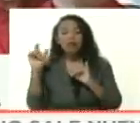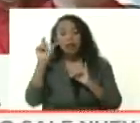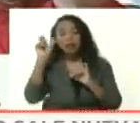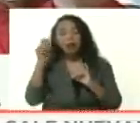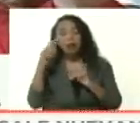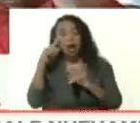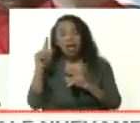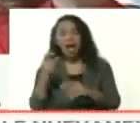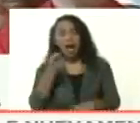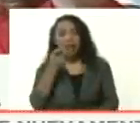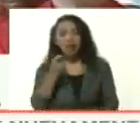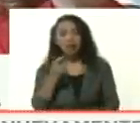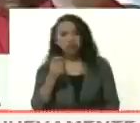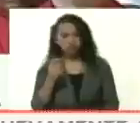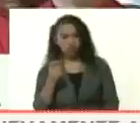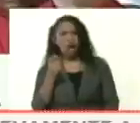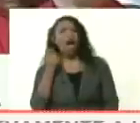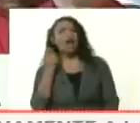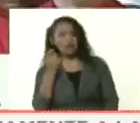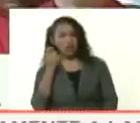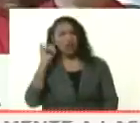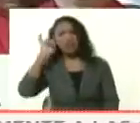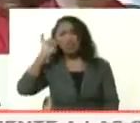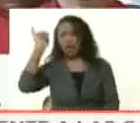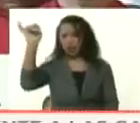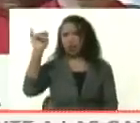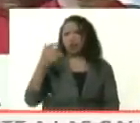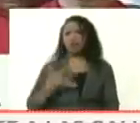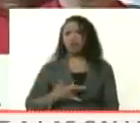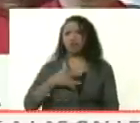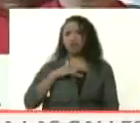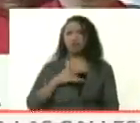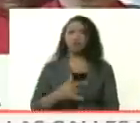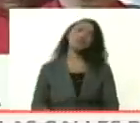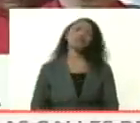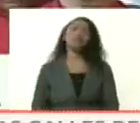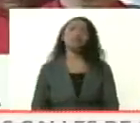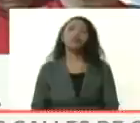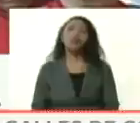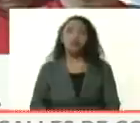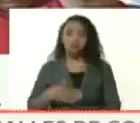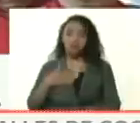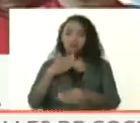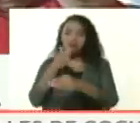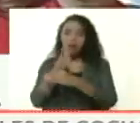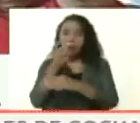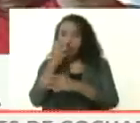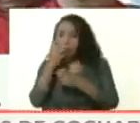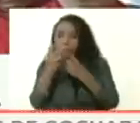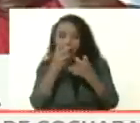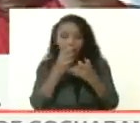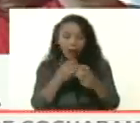arroz en Yaracuy, vamos. Y nos fuimos a sembrar y nosotros recogimos el